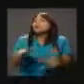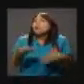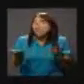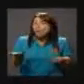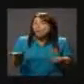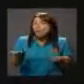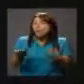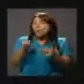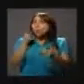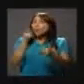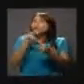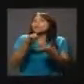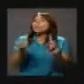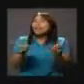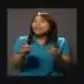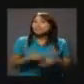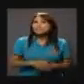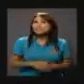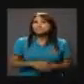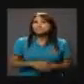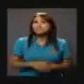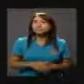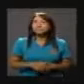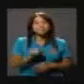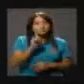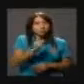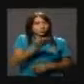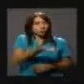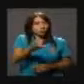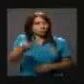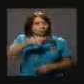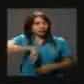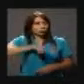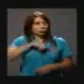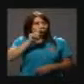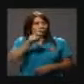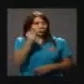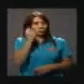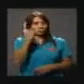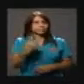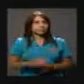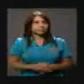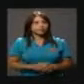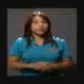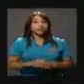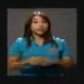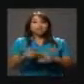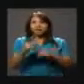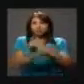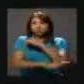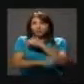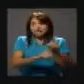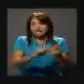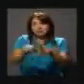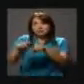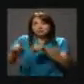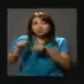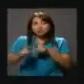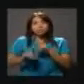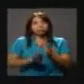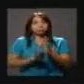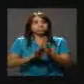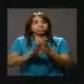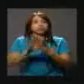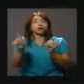cumplir? Don José Miguel. Una de las cosas que debemos de tener muy claro es que los países avanzan fundamentalmente con ciencia y